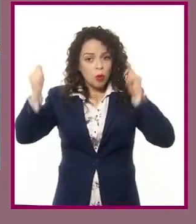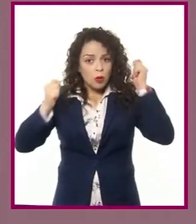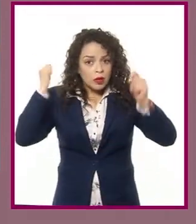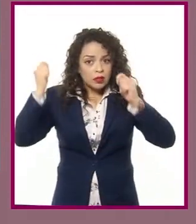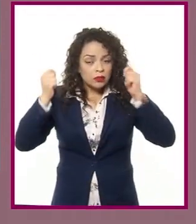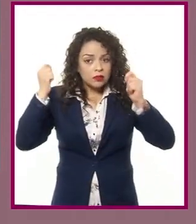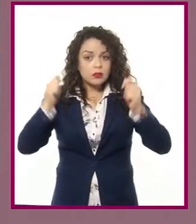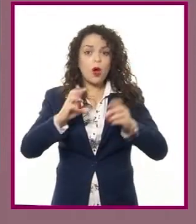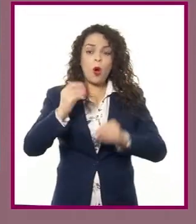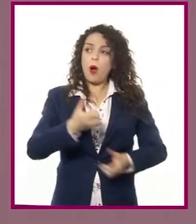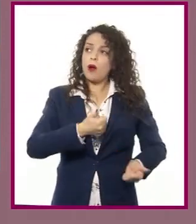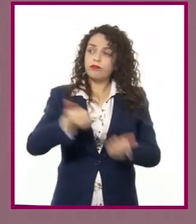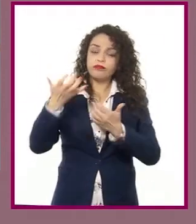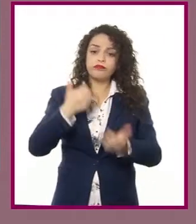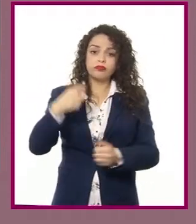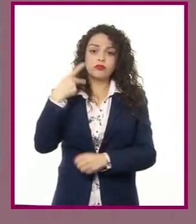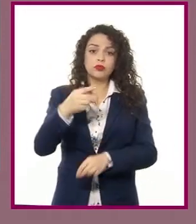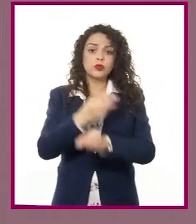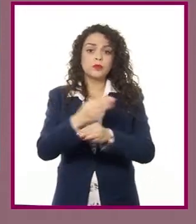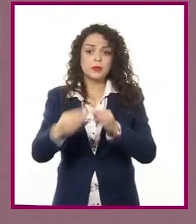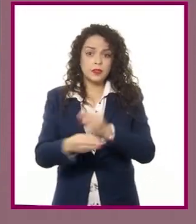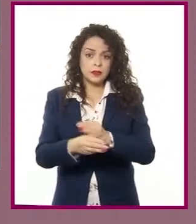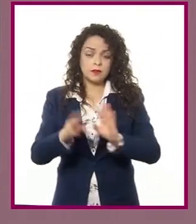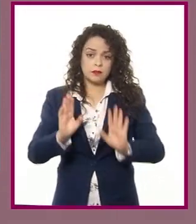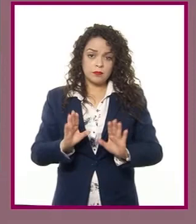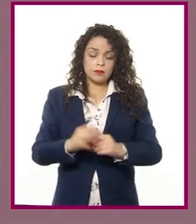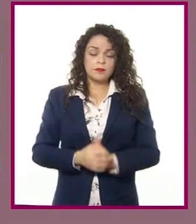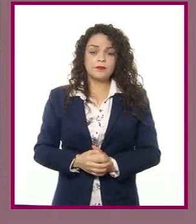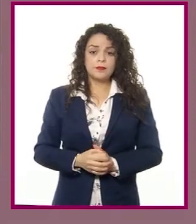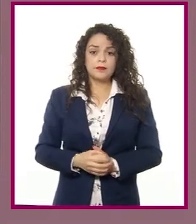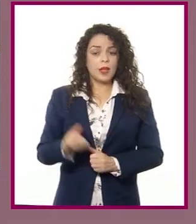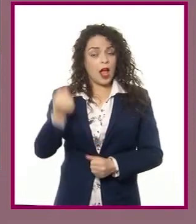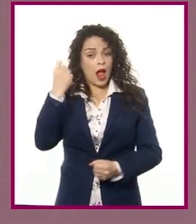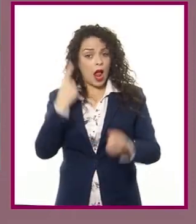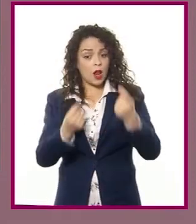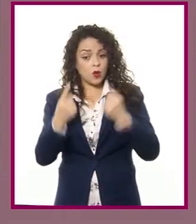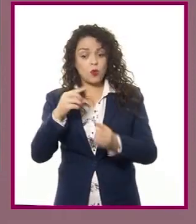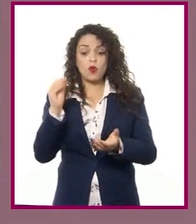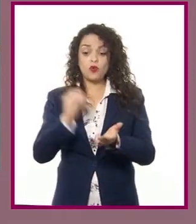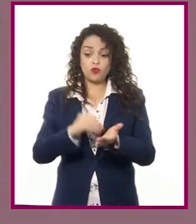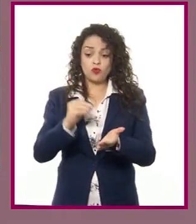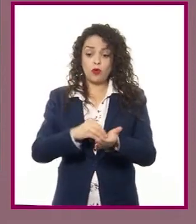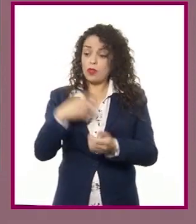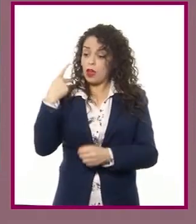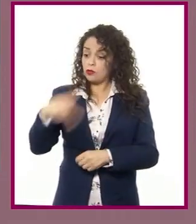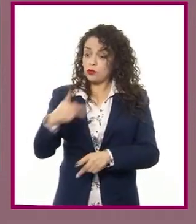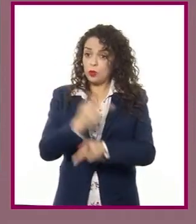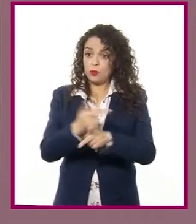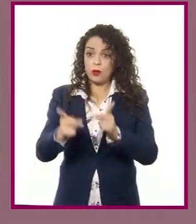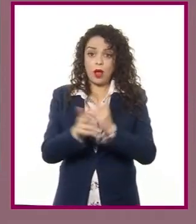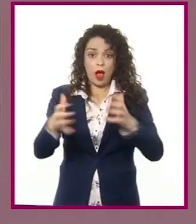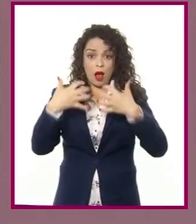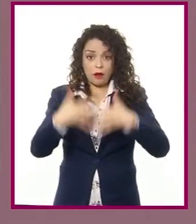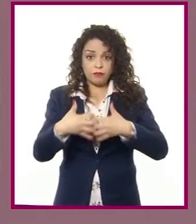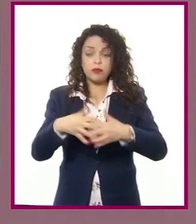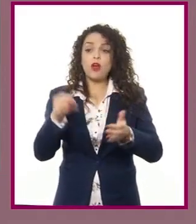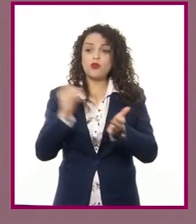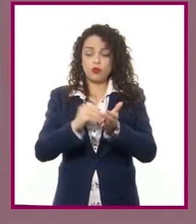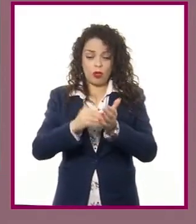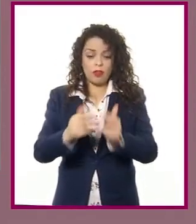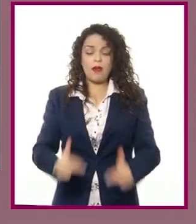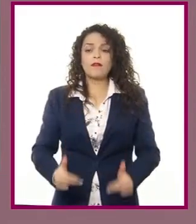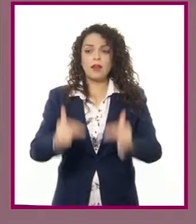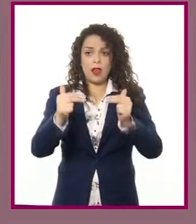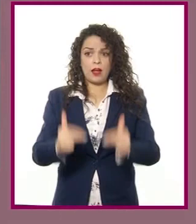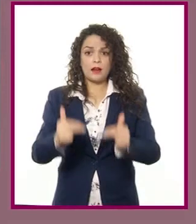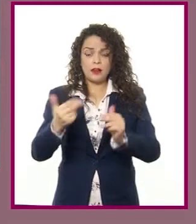o exportar materias primas, aunque algunos aún comercian productos de su industria. Desde hace